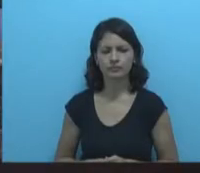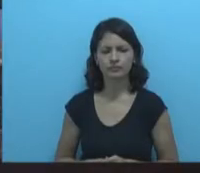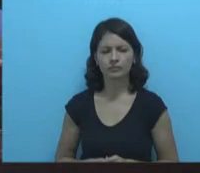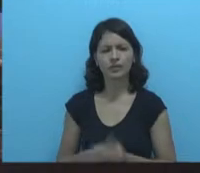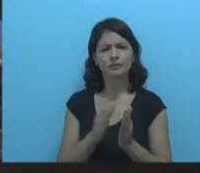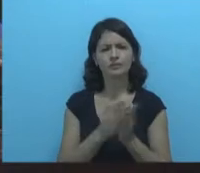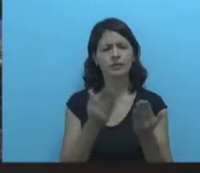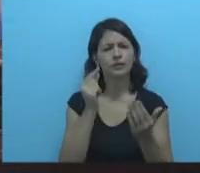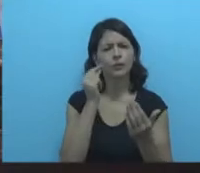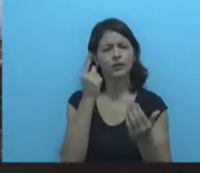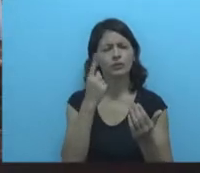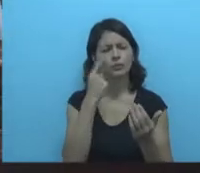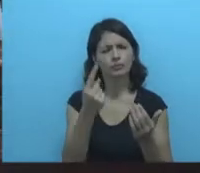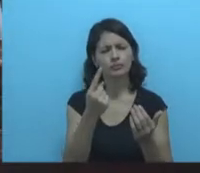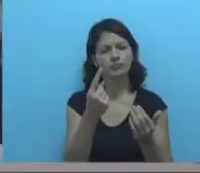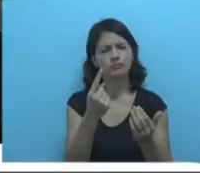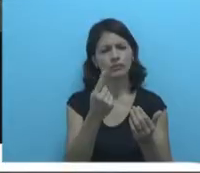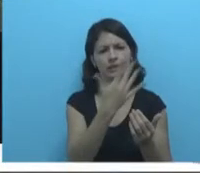expediente